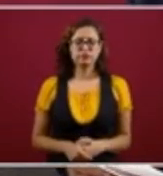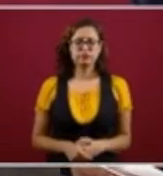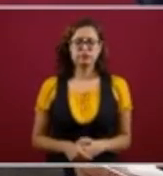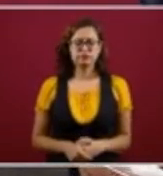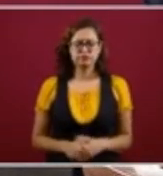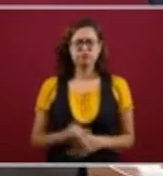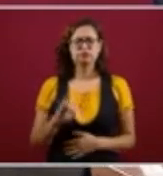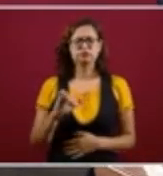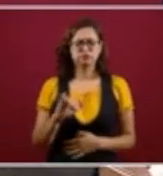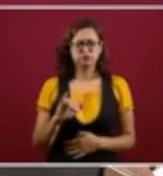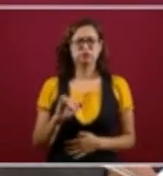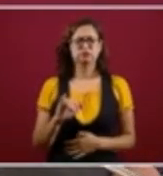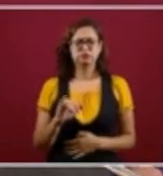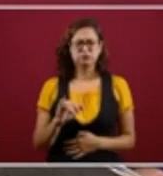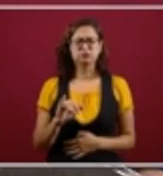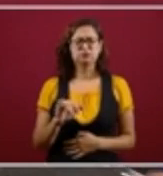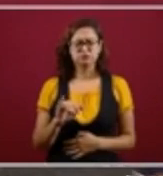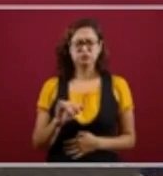Sí,